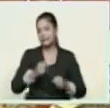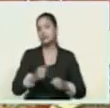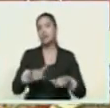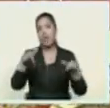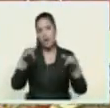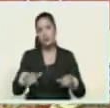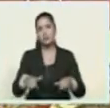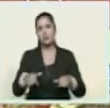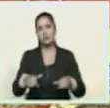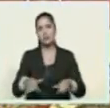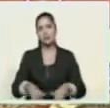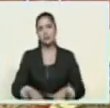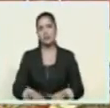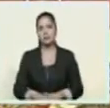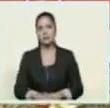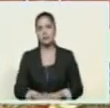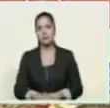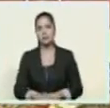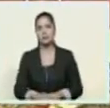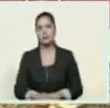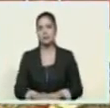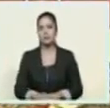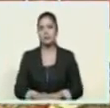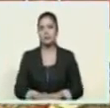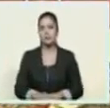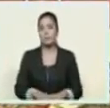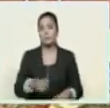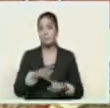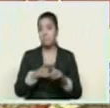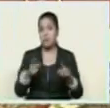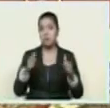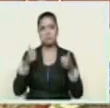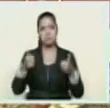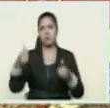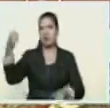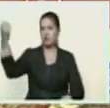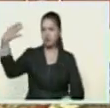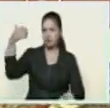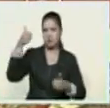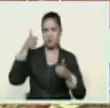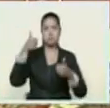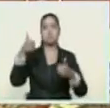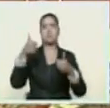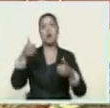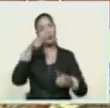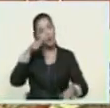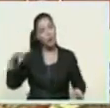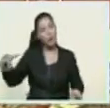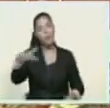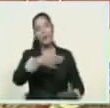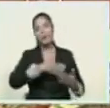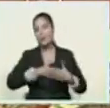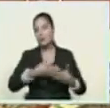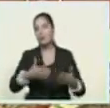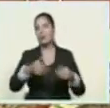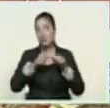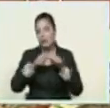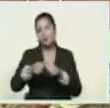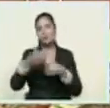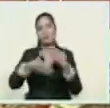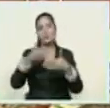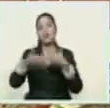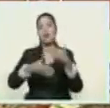y aquí vamos a dar comienzo a sabor con el sol de frente y con un pueblo dispuesto a remar